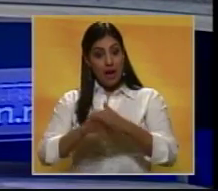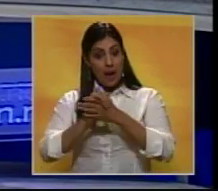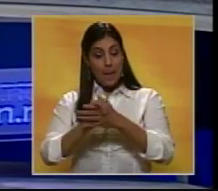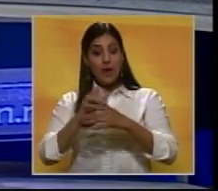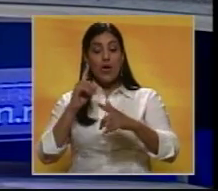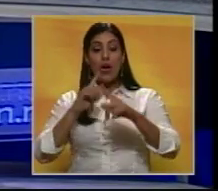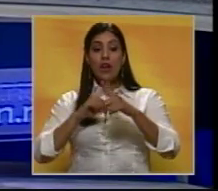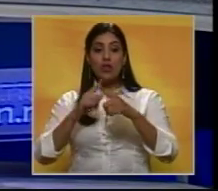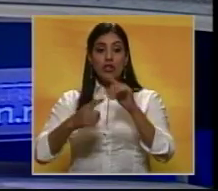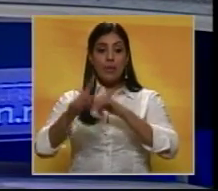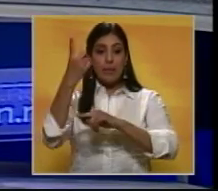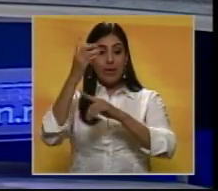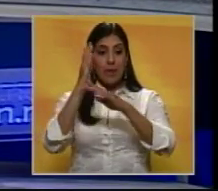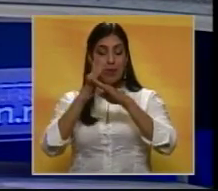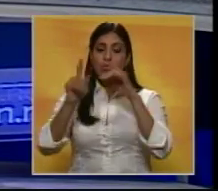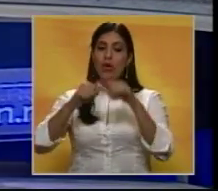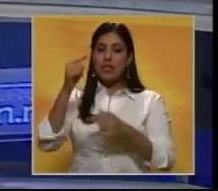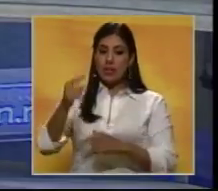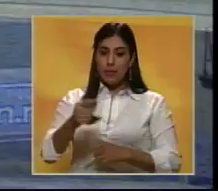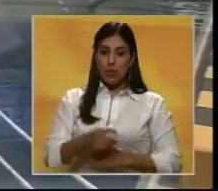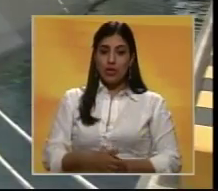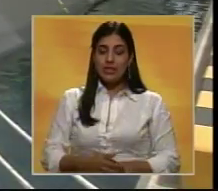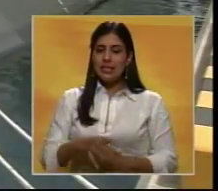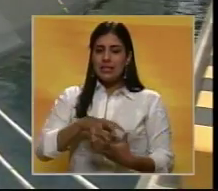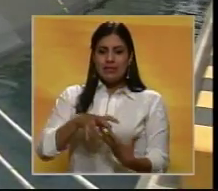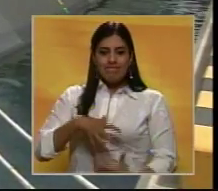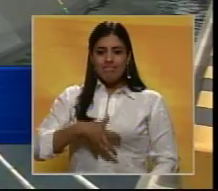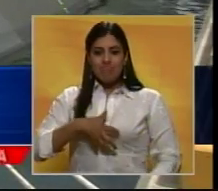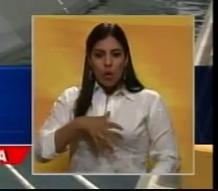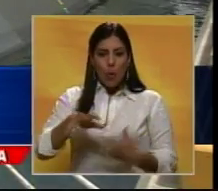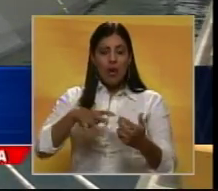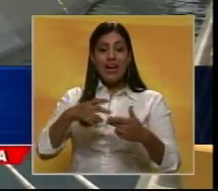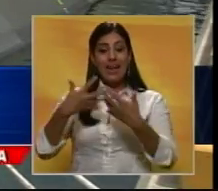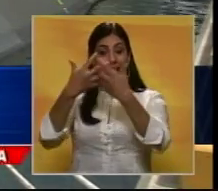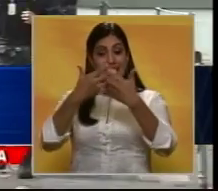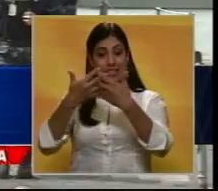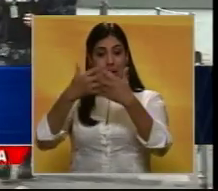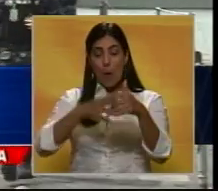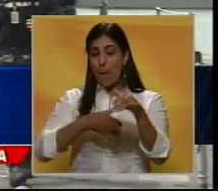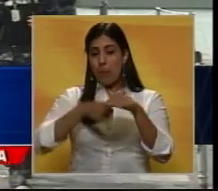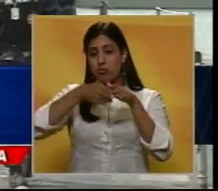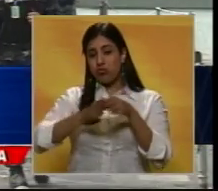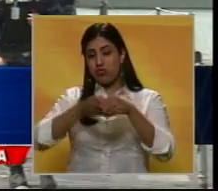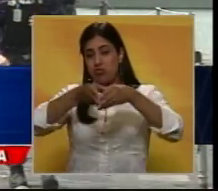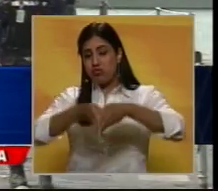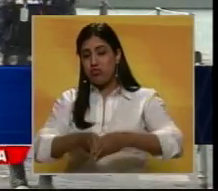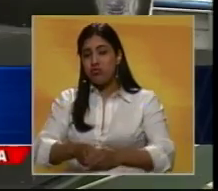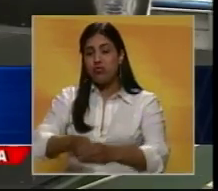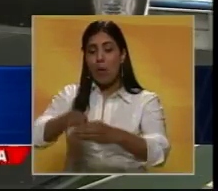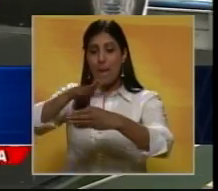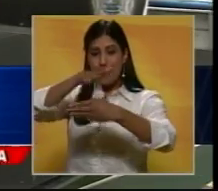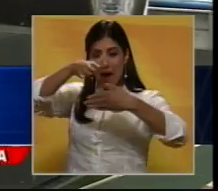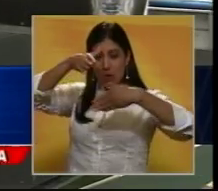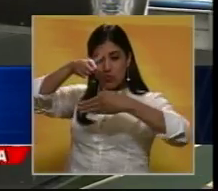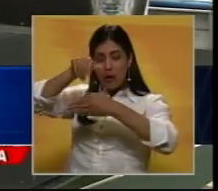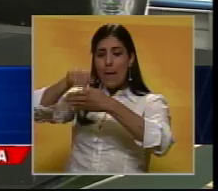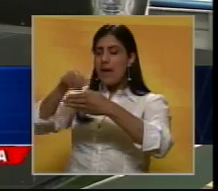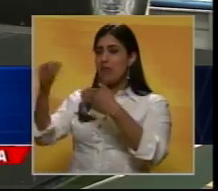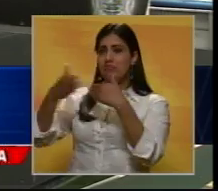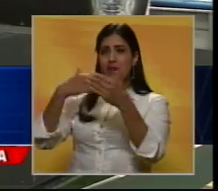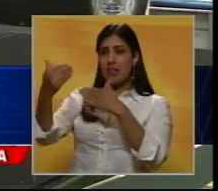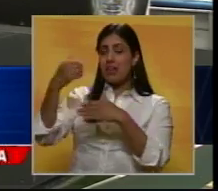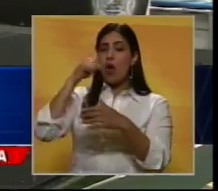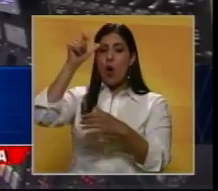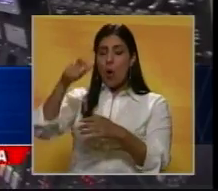Amigos, momento de hacer nuestra primera pausa. A regreso. Tensión al máximo. Estados Unidos envía submarino a península coreana pese a advertencias